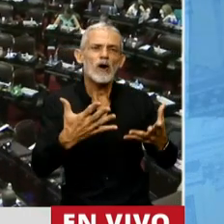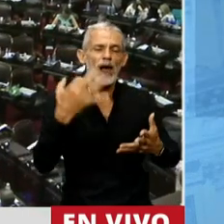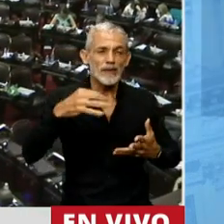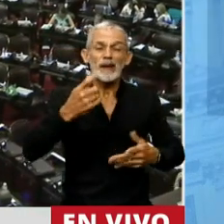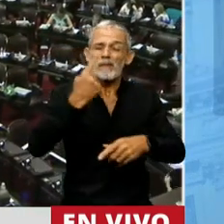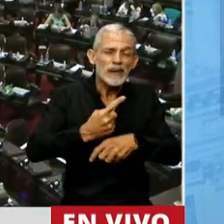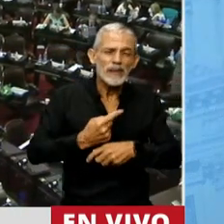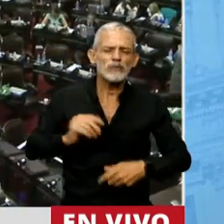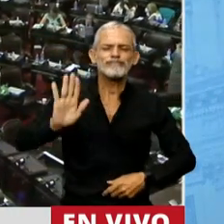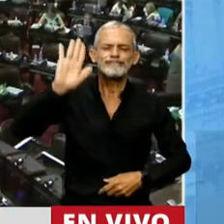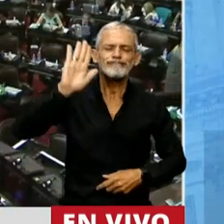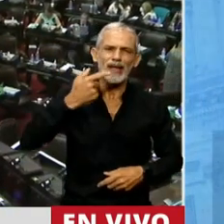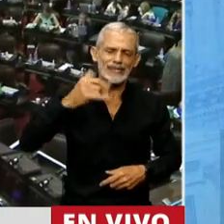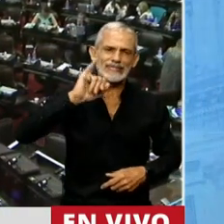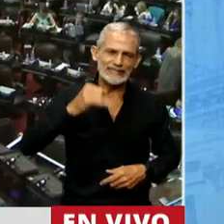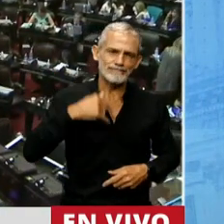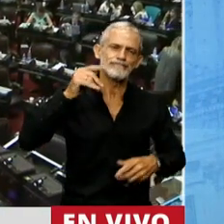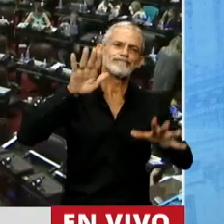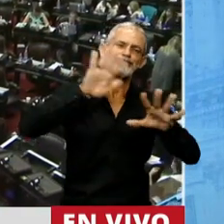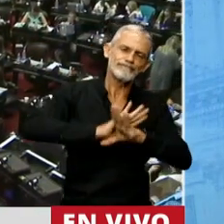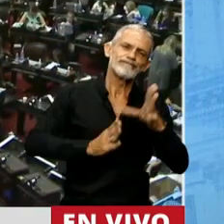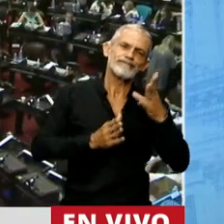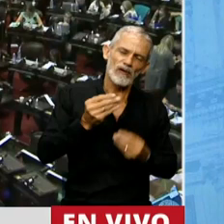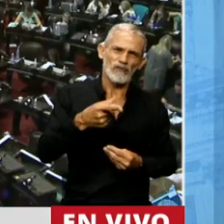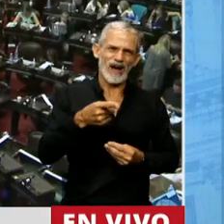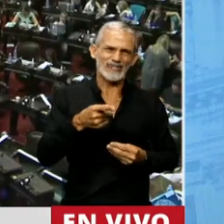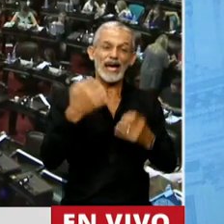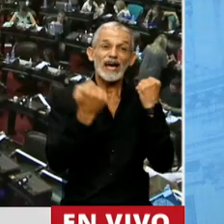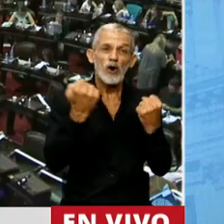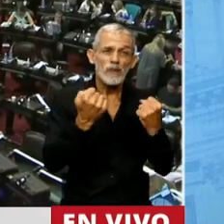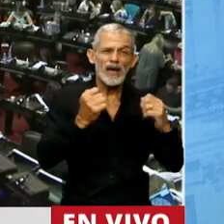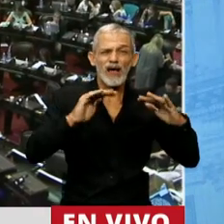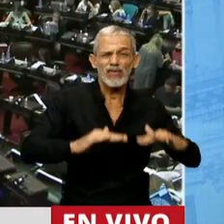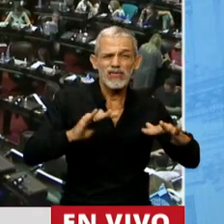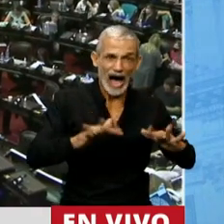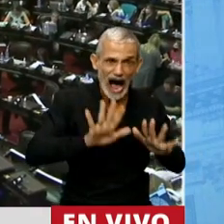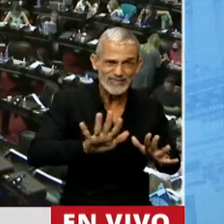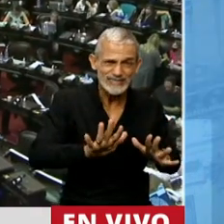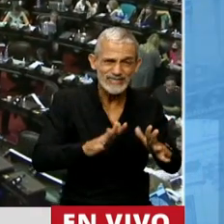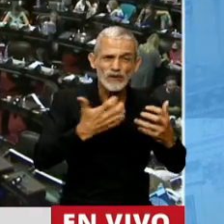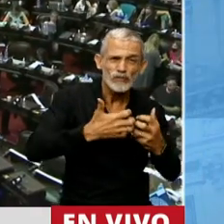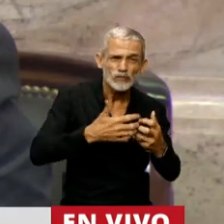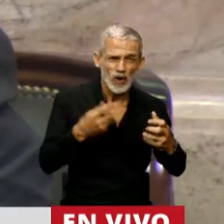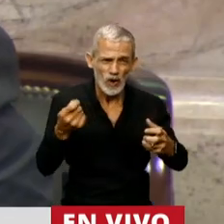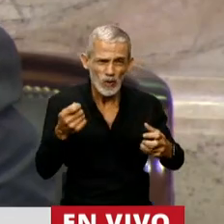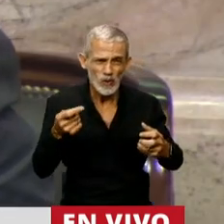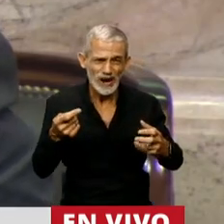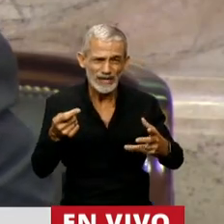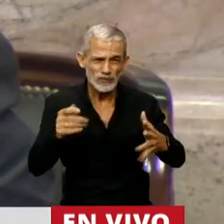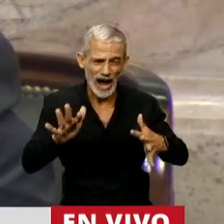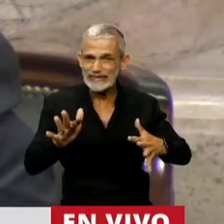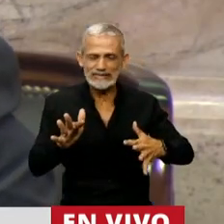reconocer que este sistema no funciona en una economía débil y con esta